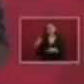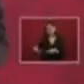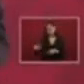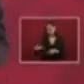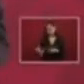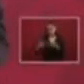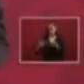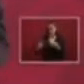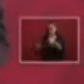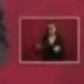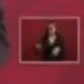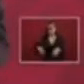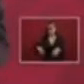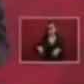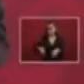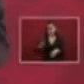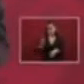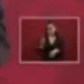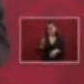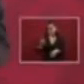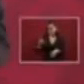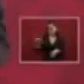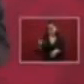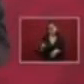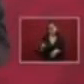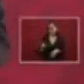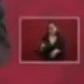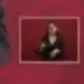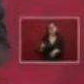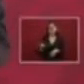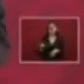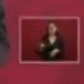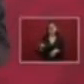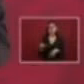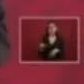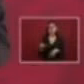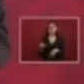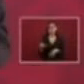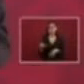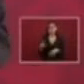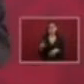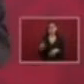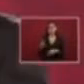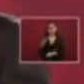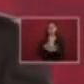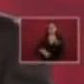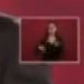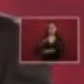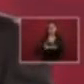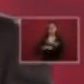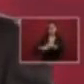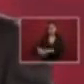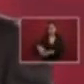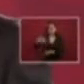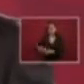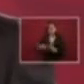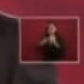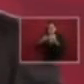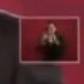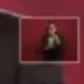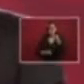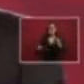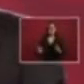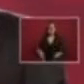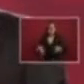esta recurrencia del discurso anticorrupción como una manera de decir, cuando menos una de tres sí les cumplió. Oye, ¿lo de Rosario Robles lo